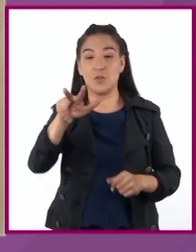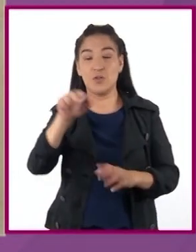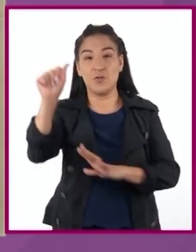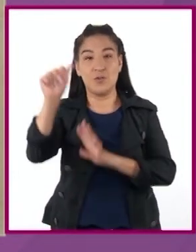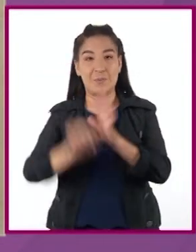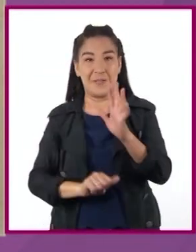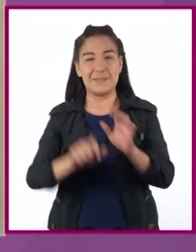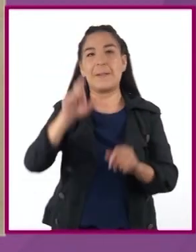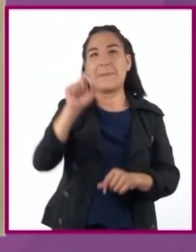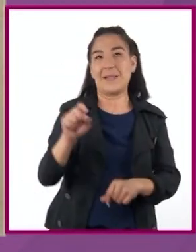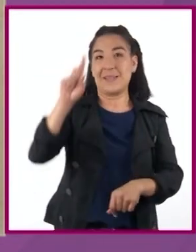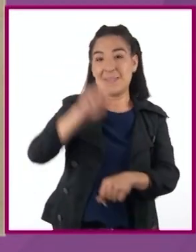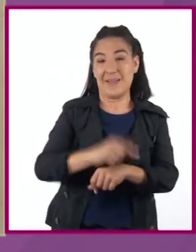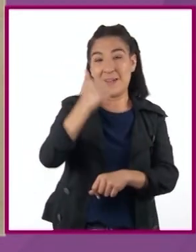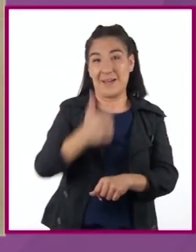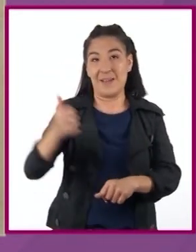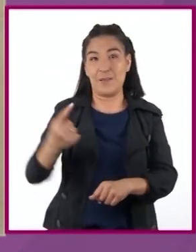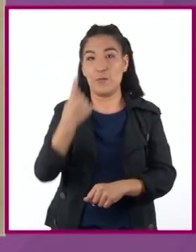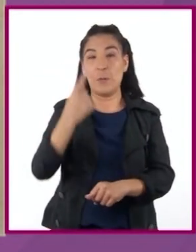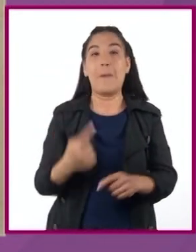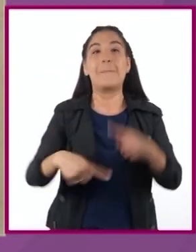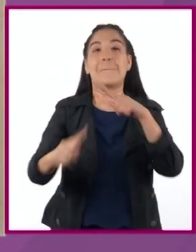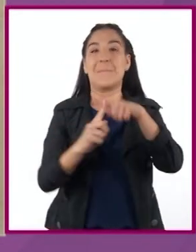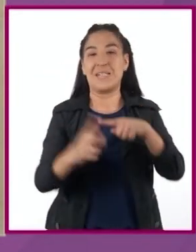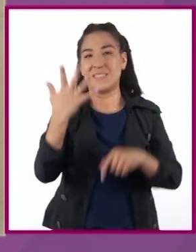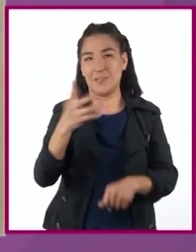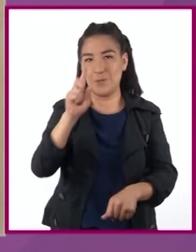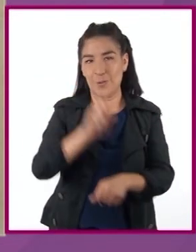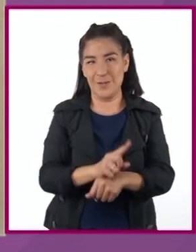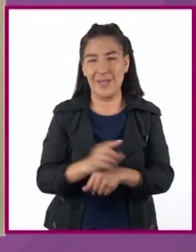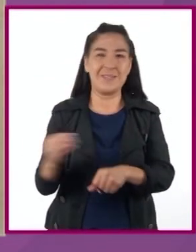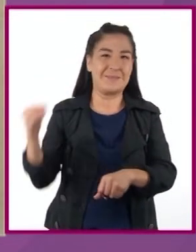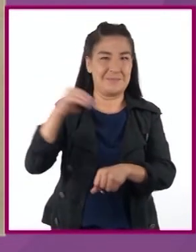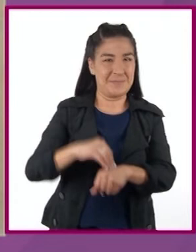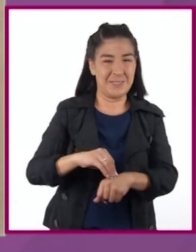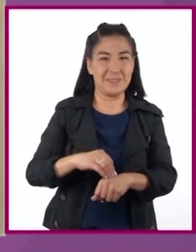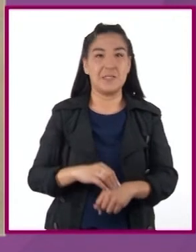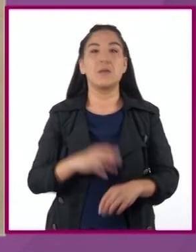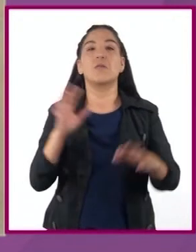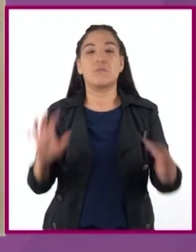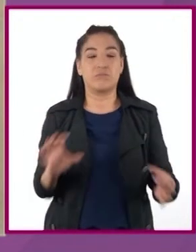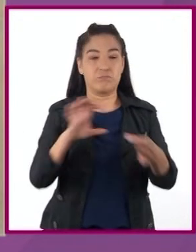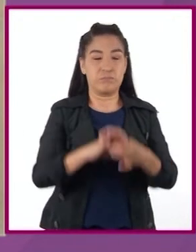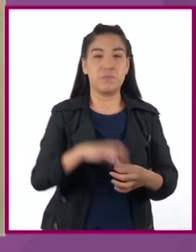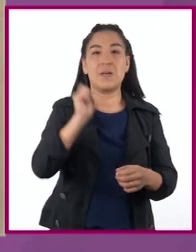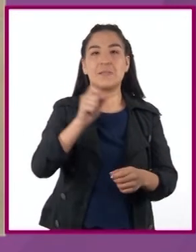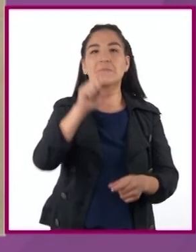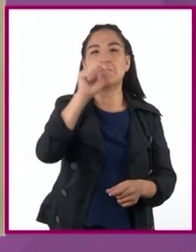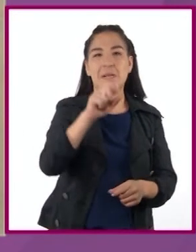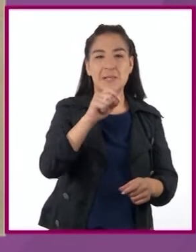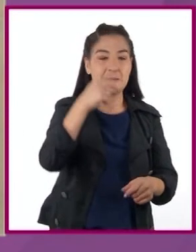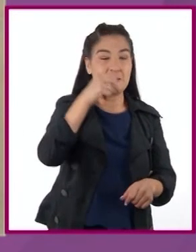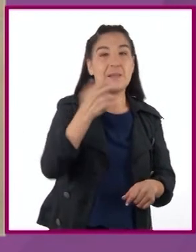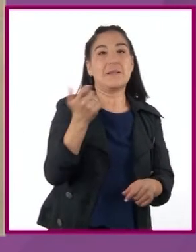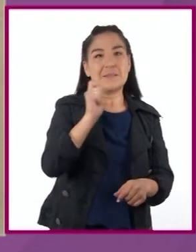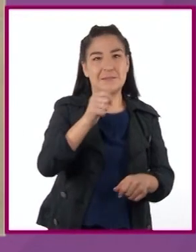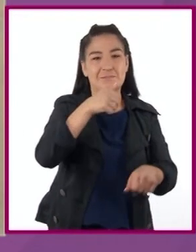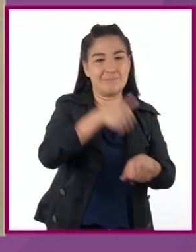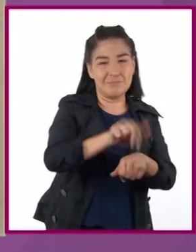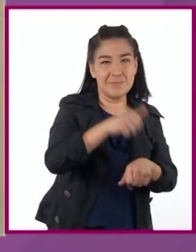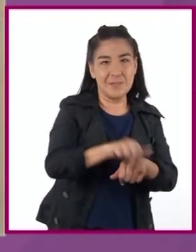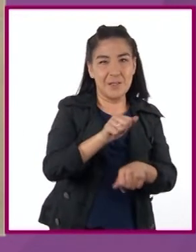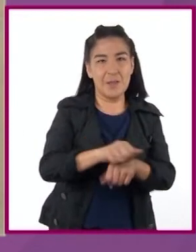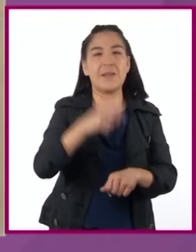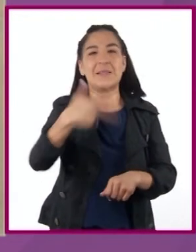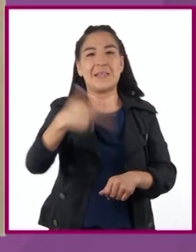de 20 días cada uno, más 5 días adicionales. Combinación de 20 signos y 13 números para formar un